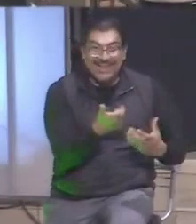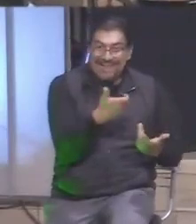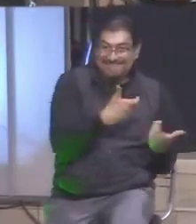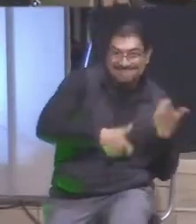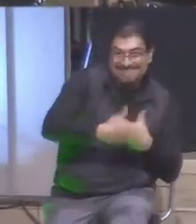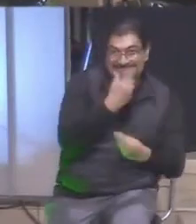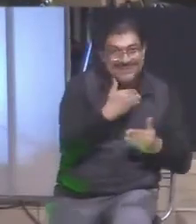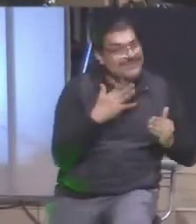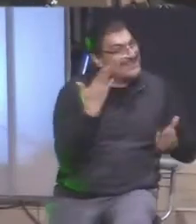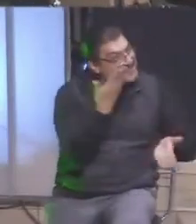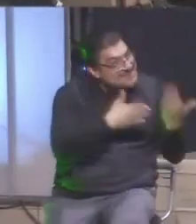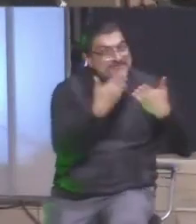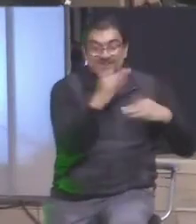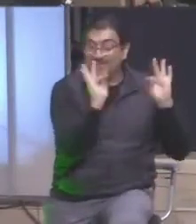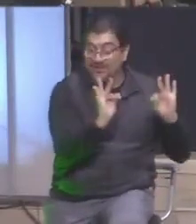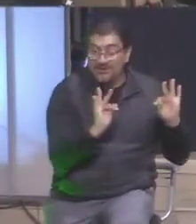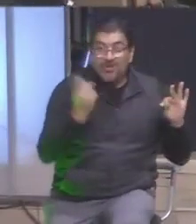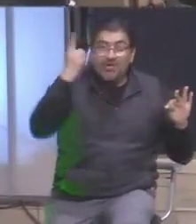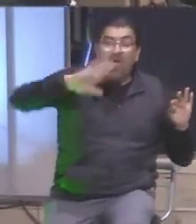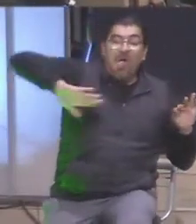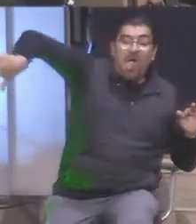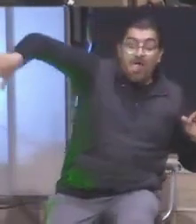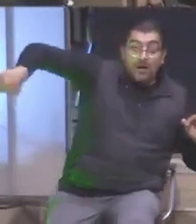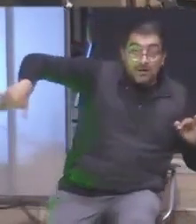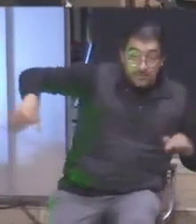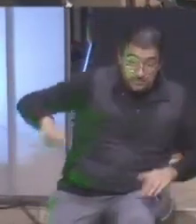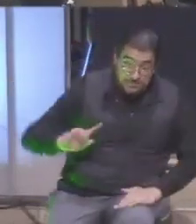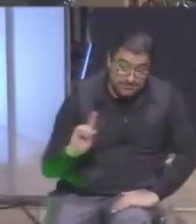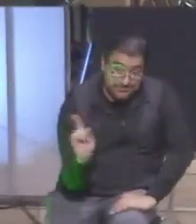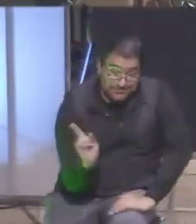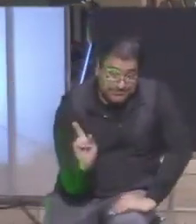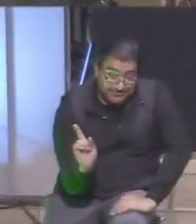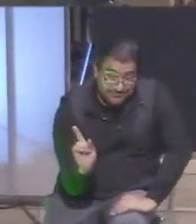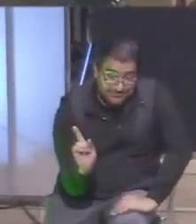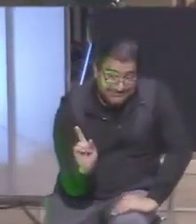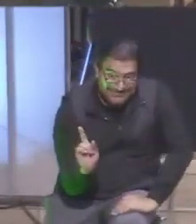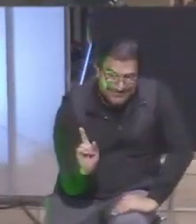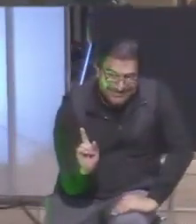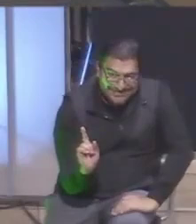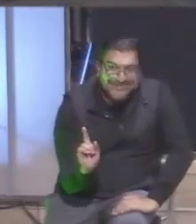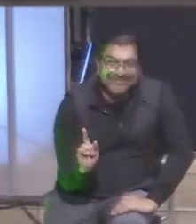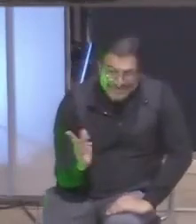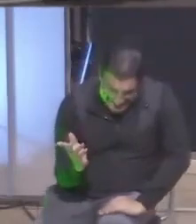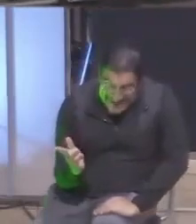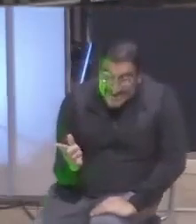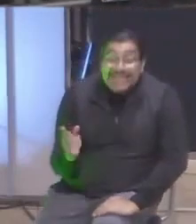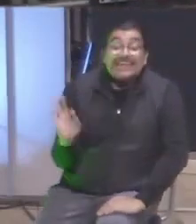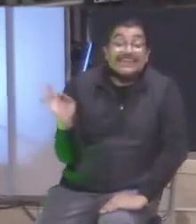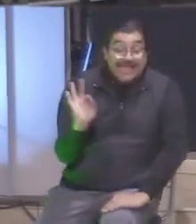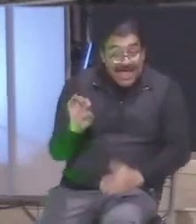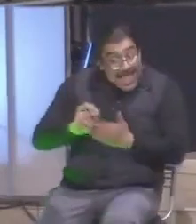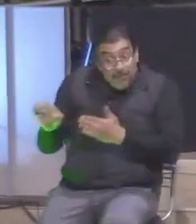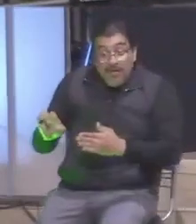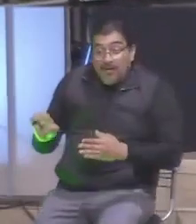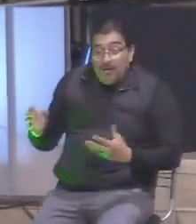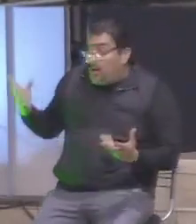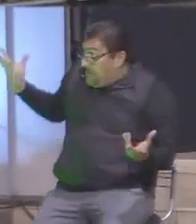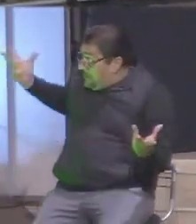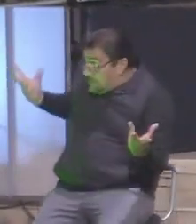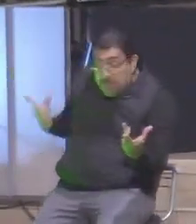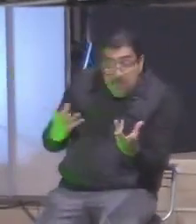amoroso si Dios no está en la ecuación si Eliseo no les